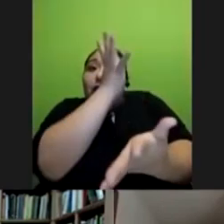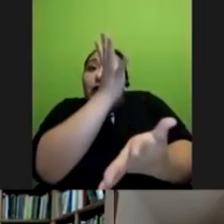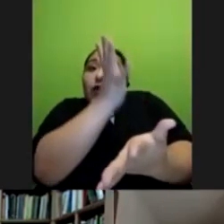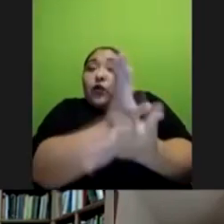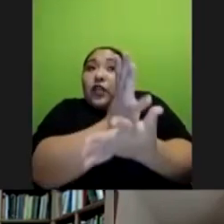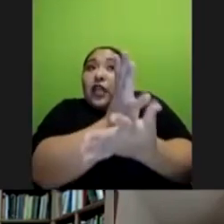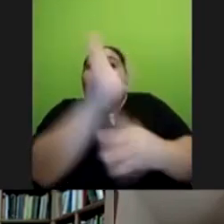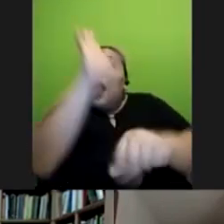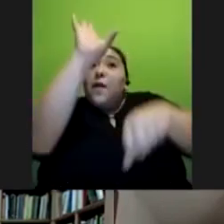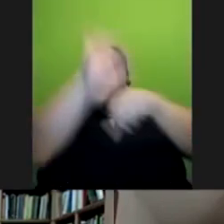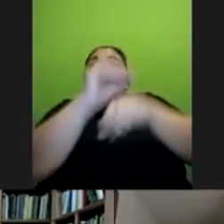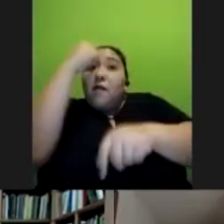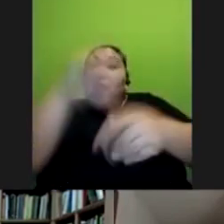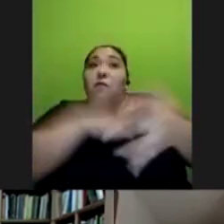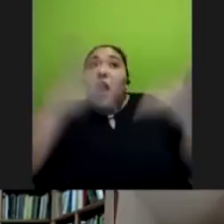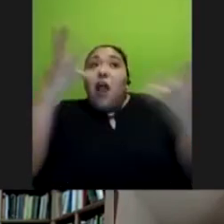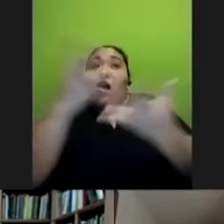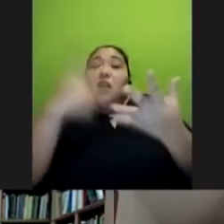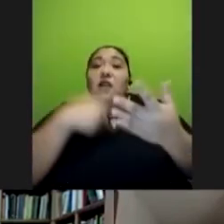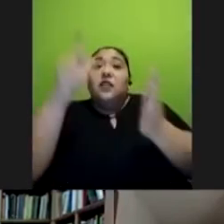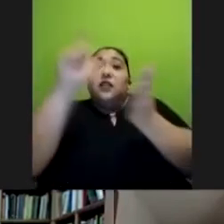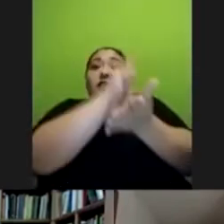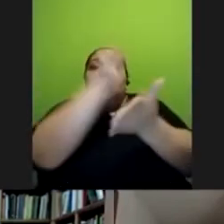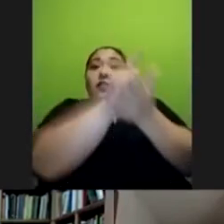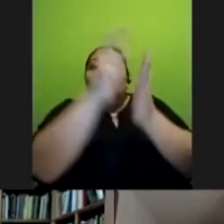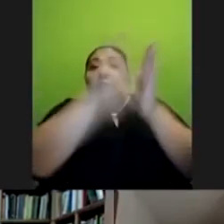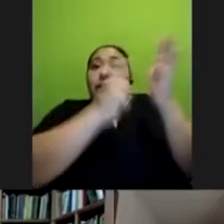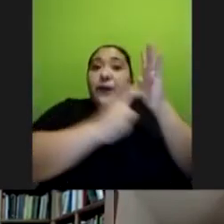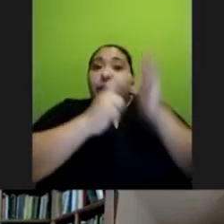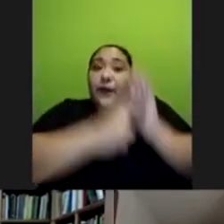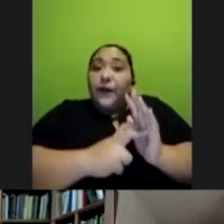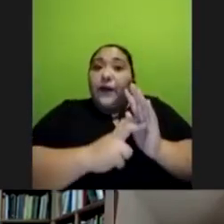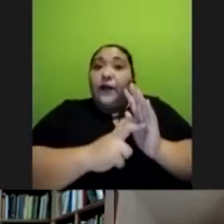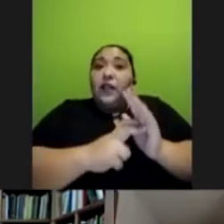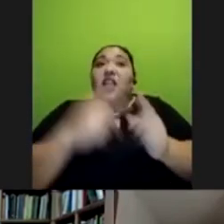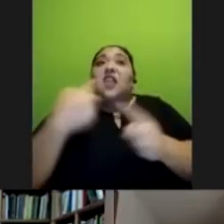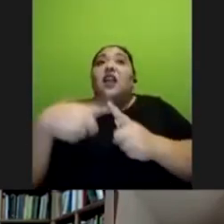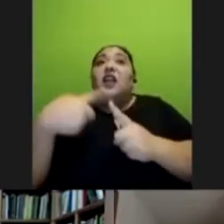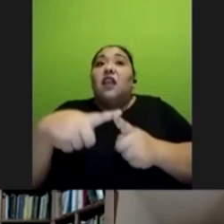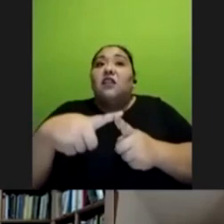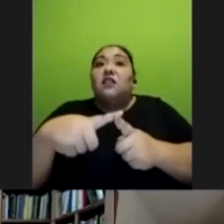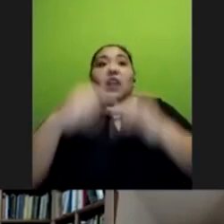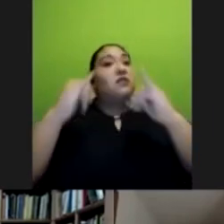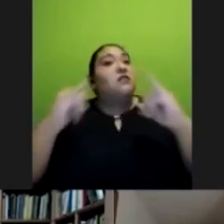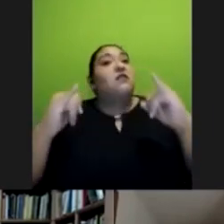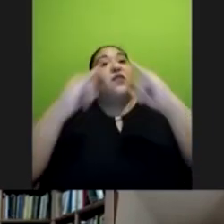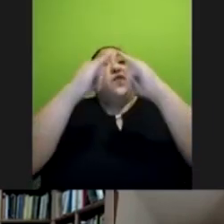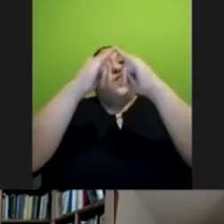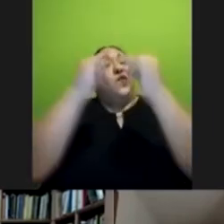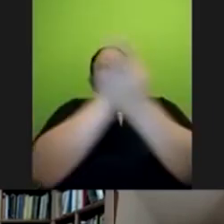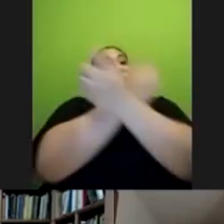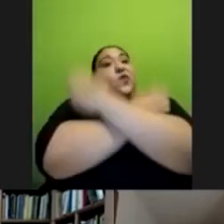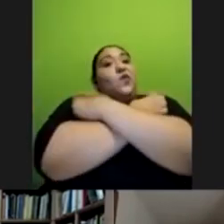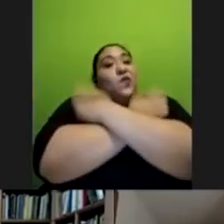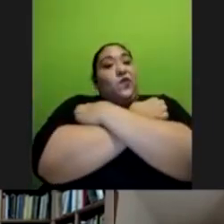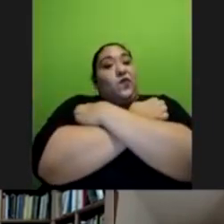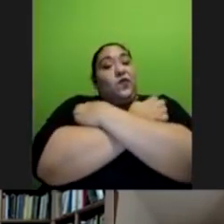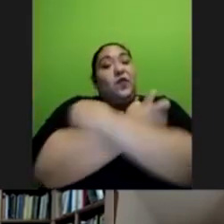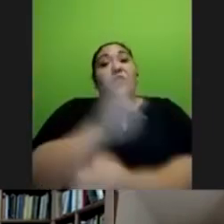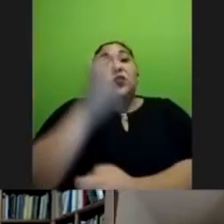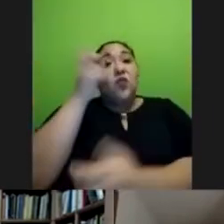nuestra conciencia y de allí el mundo que habitamos, son las instituciones educativas. O sea, son las únicas que realmente